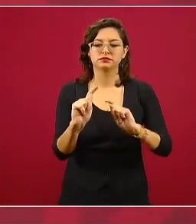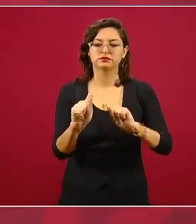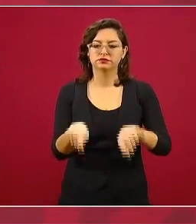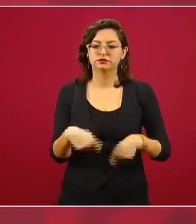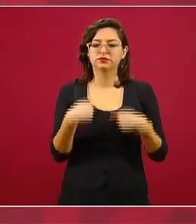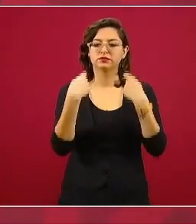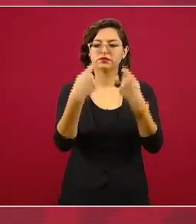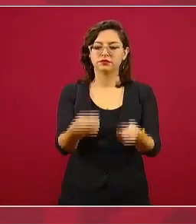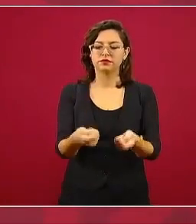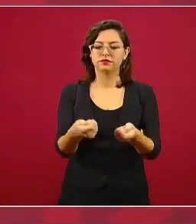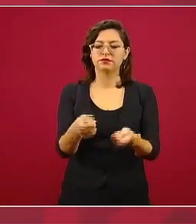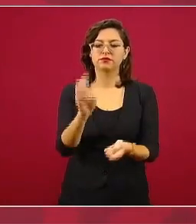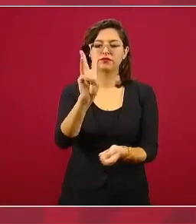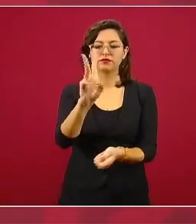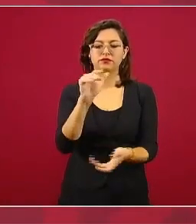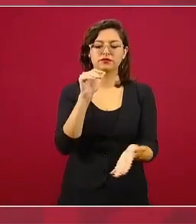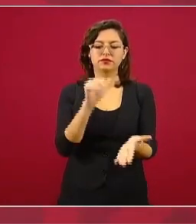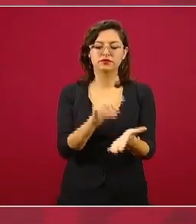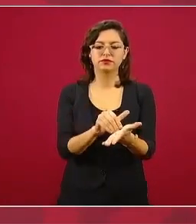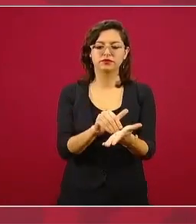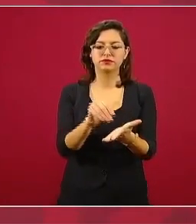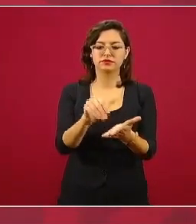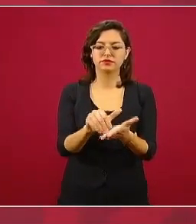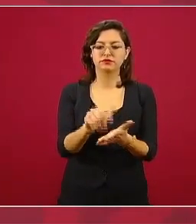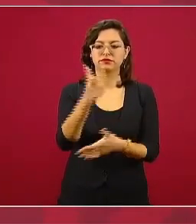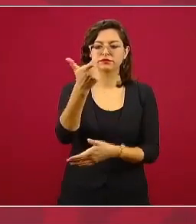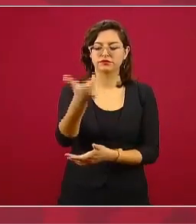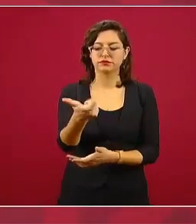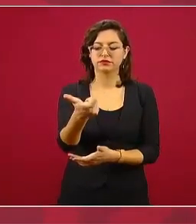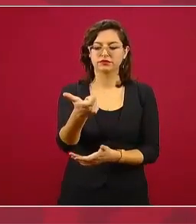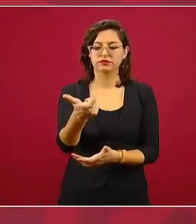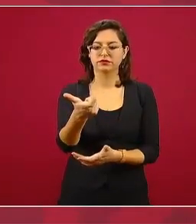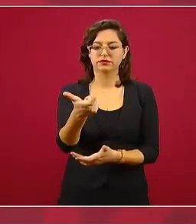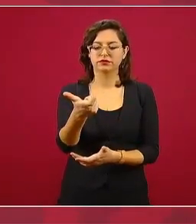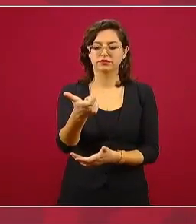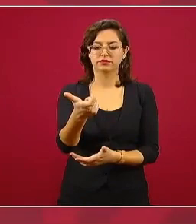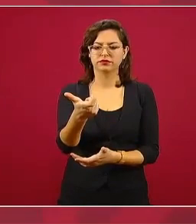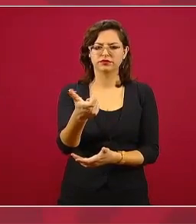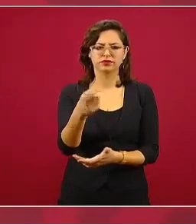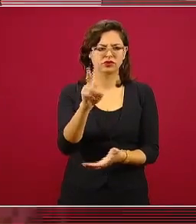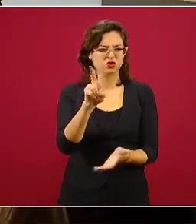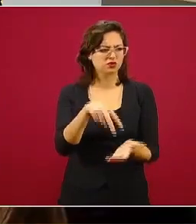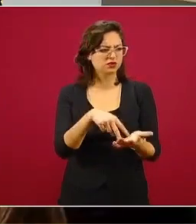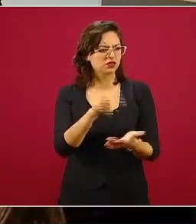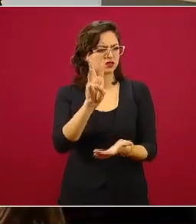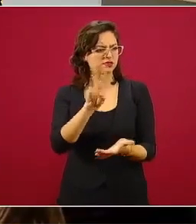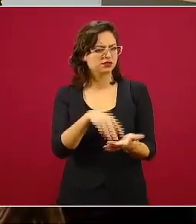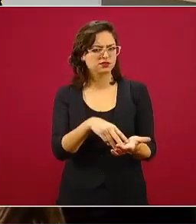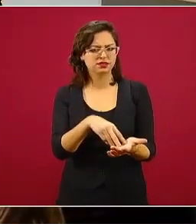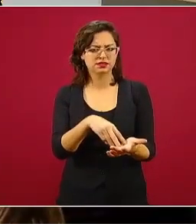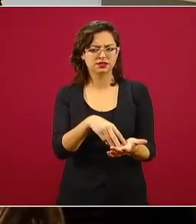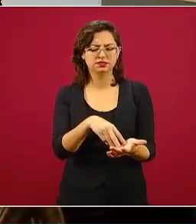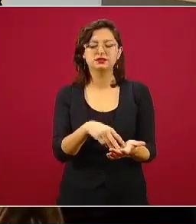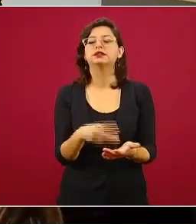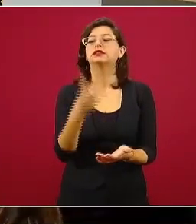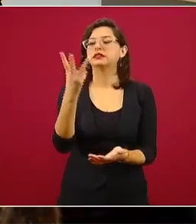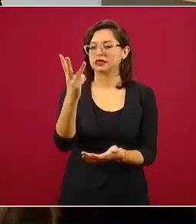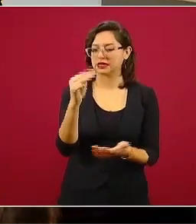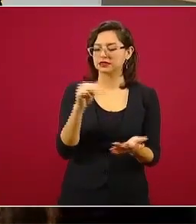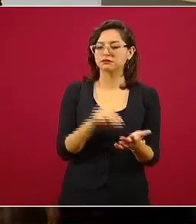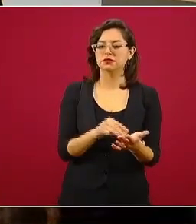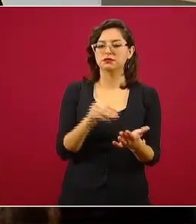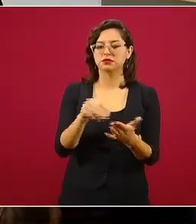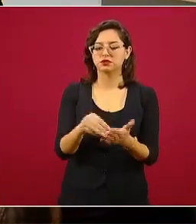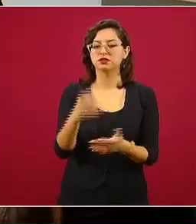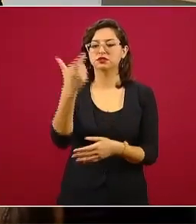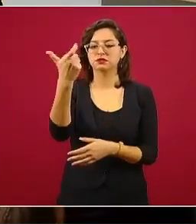otorgó 3,000 millones de pesos, 2,000 o 3,000, 3,000